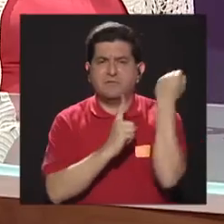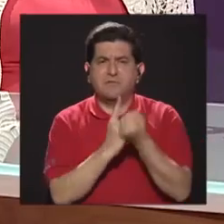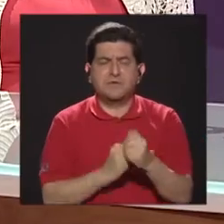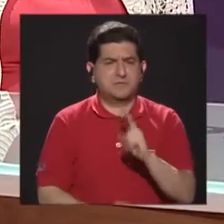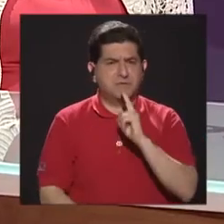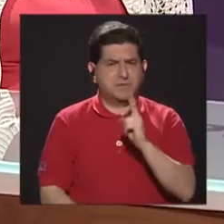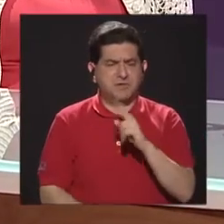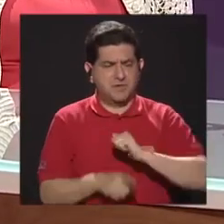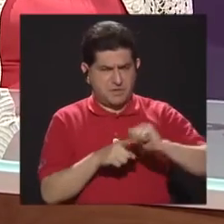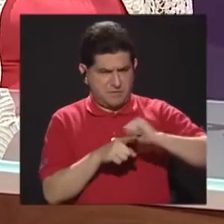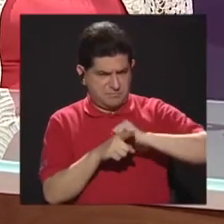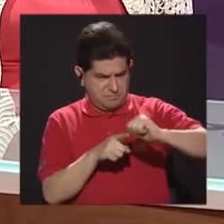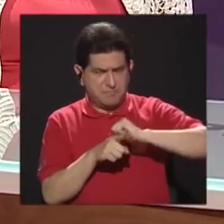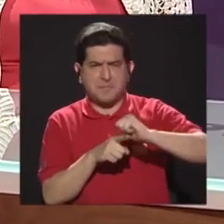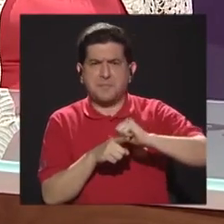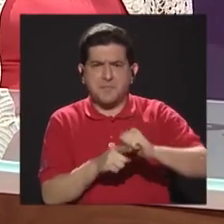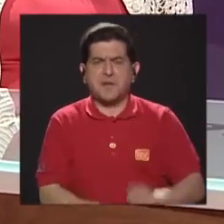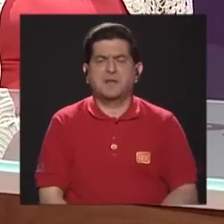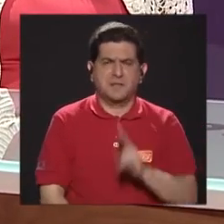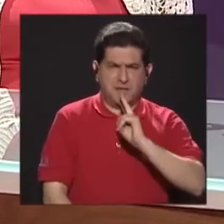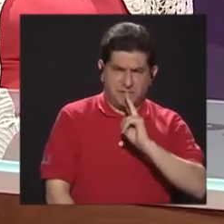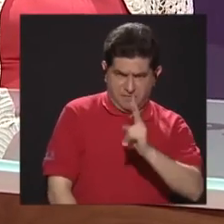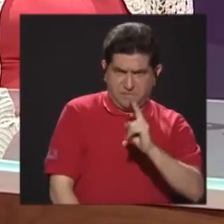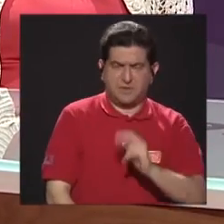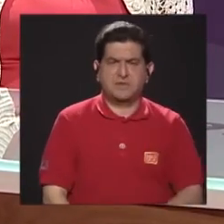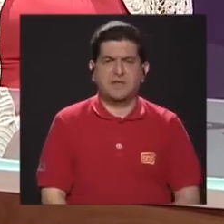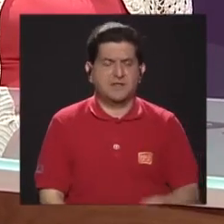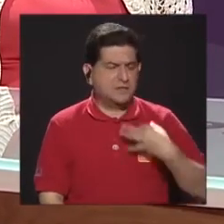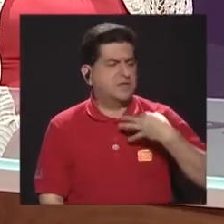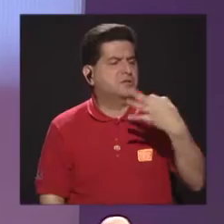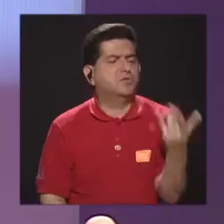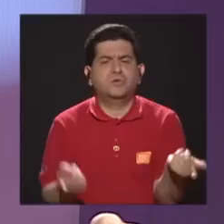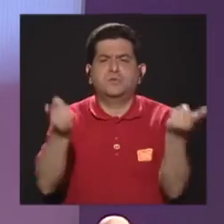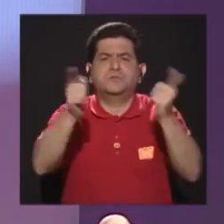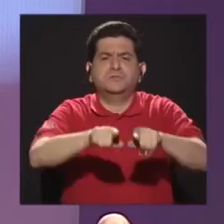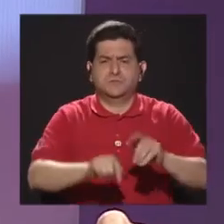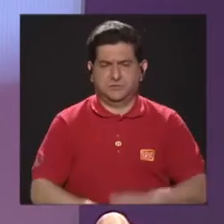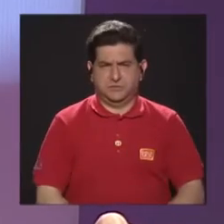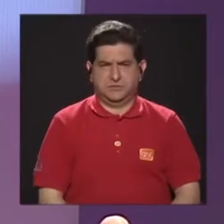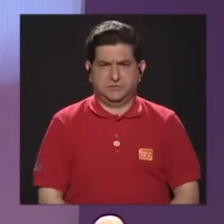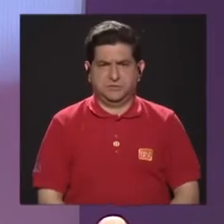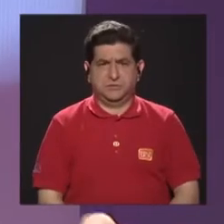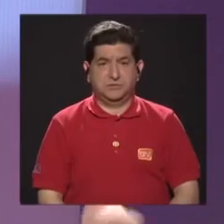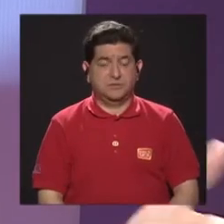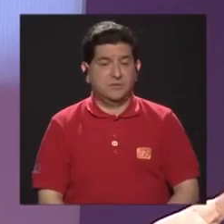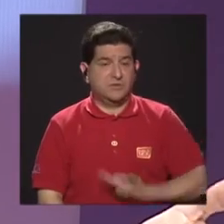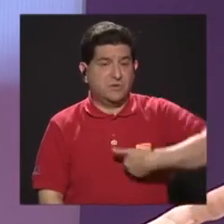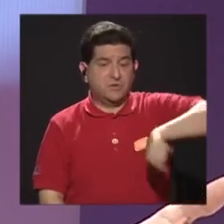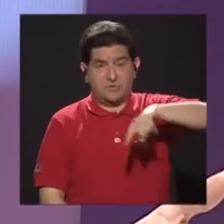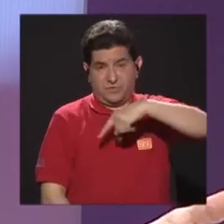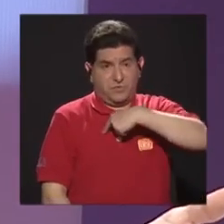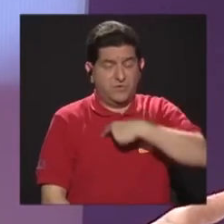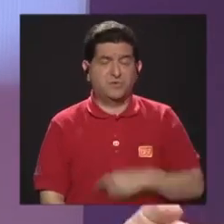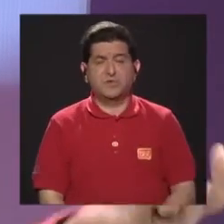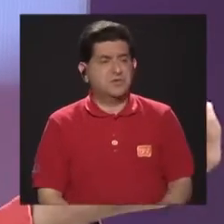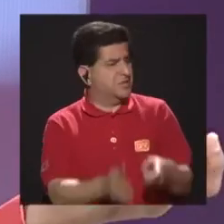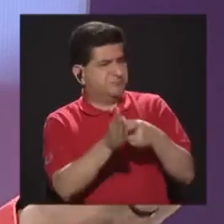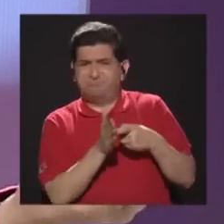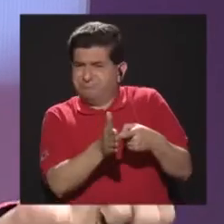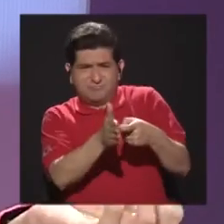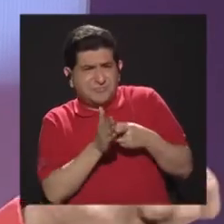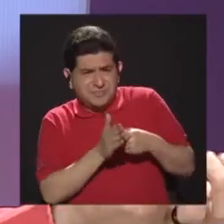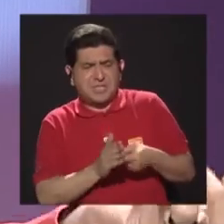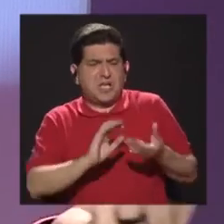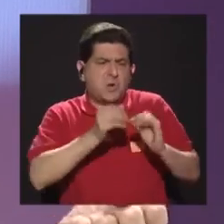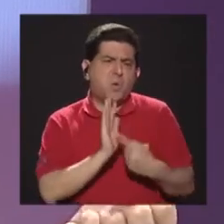para que esto realmente sea una práctica real, una práctica cotidiana, una práctica en la cual ya no tengamos, ¿verdad?, que estar exigiendo y estar